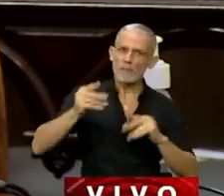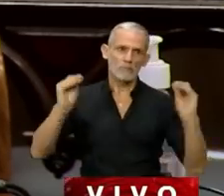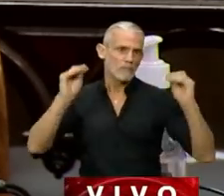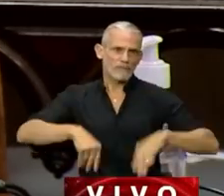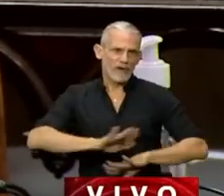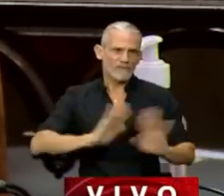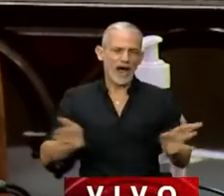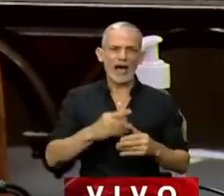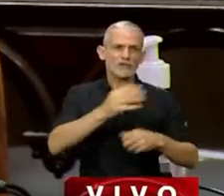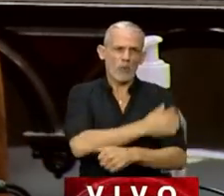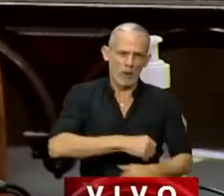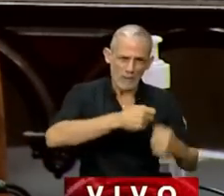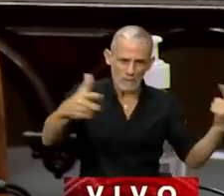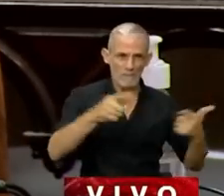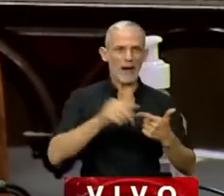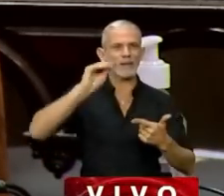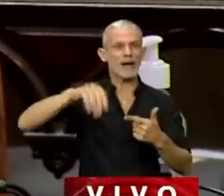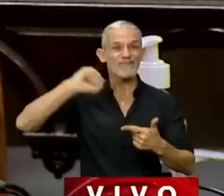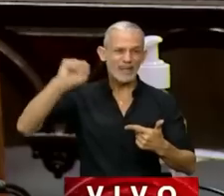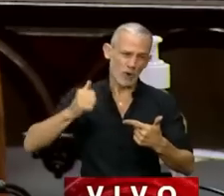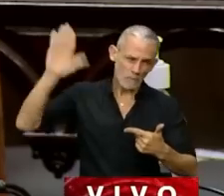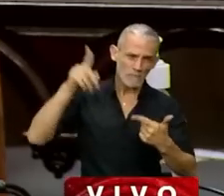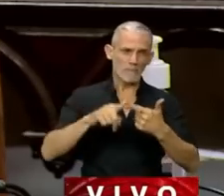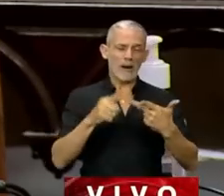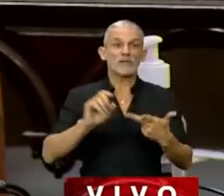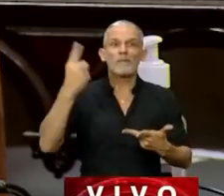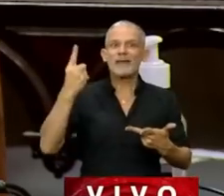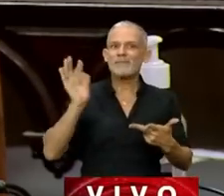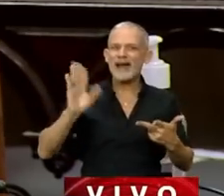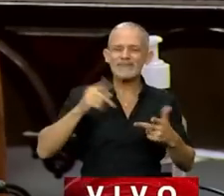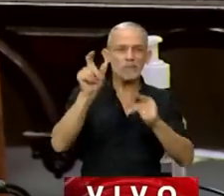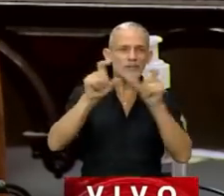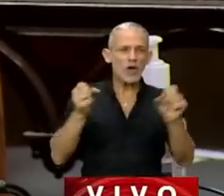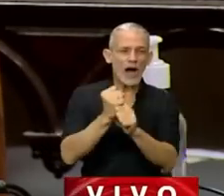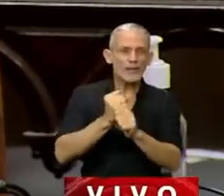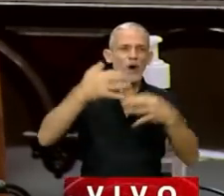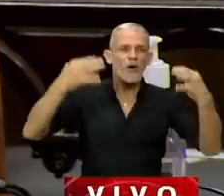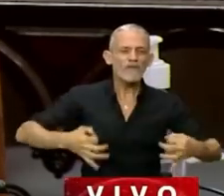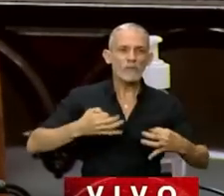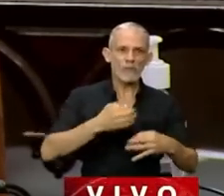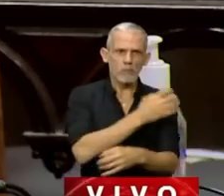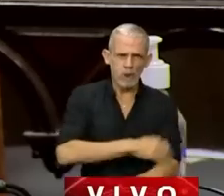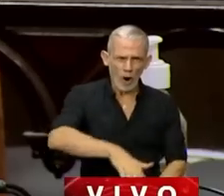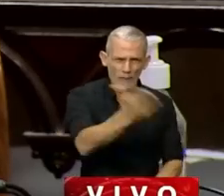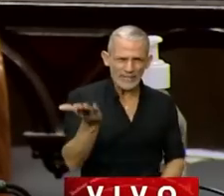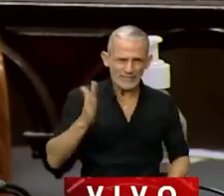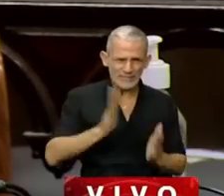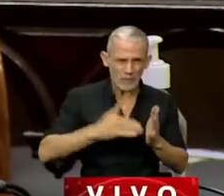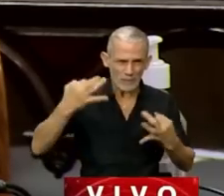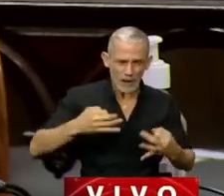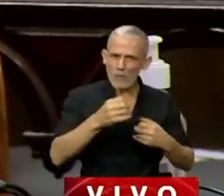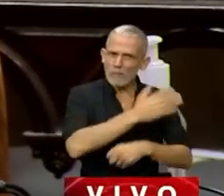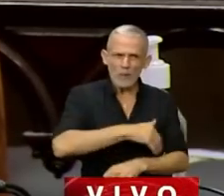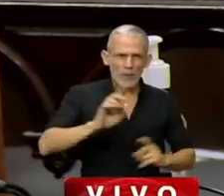que trajeron más pobreza, más inflación y por primera vez que los trabajadores formales sean pobres.